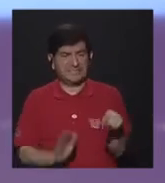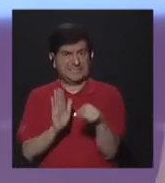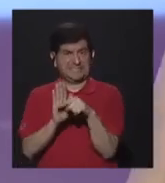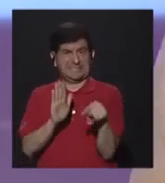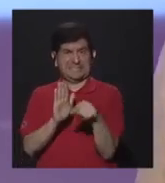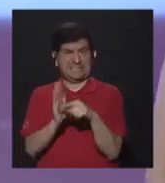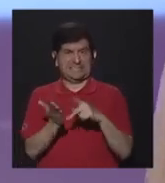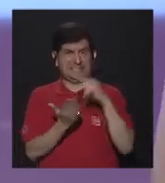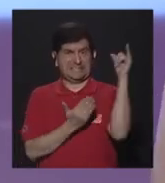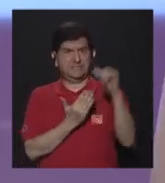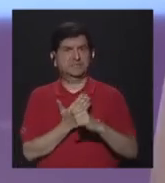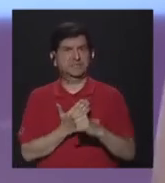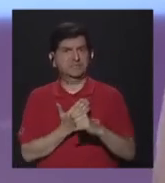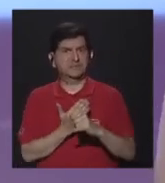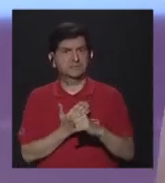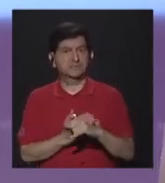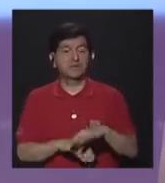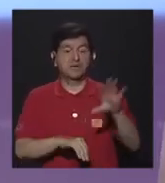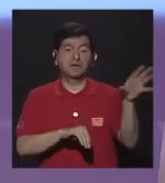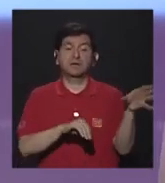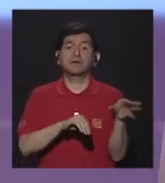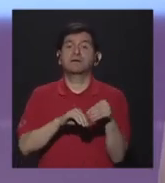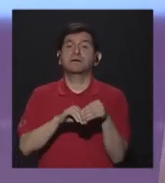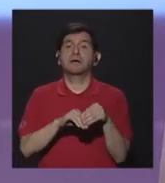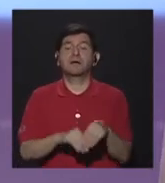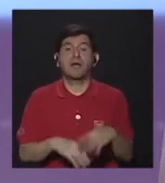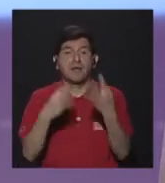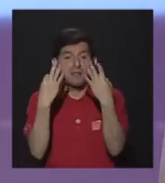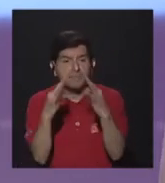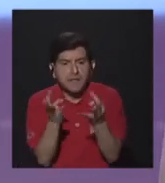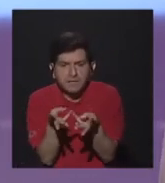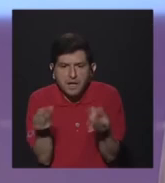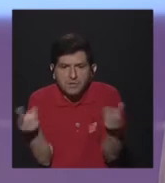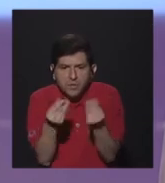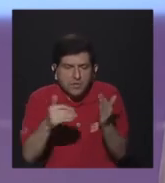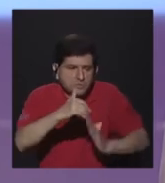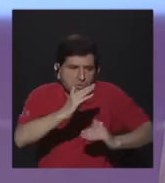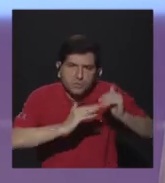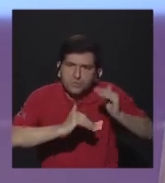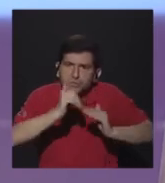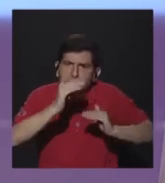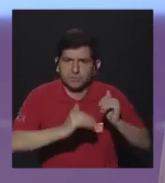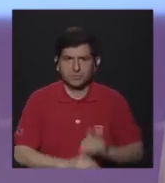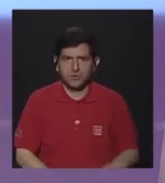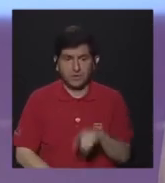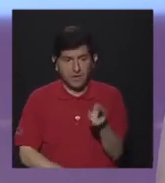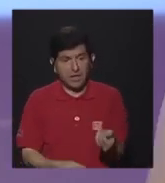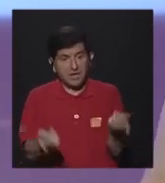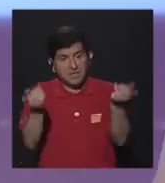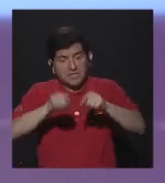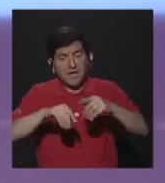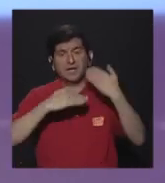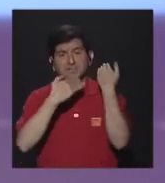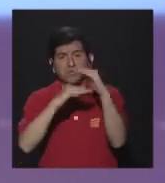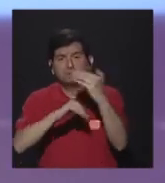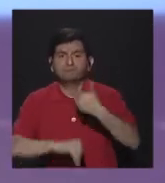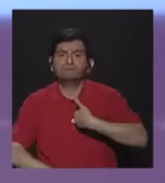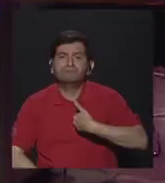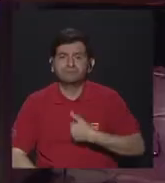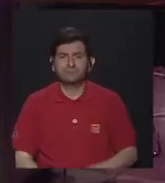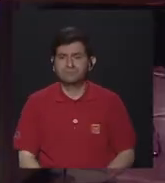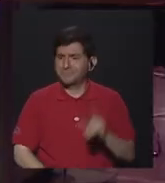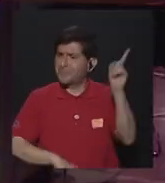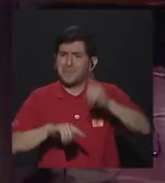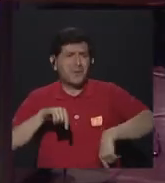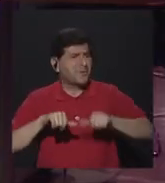a un proyecto y además buscando las soluciones constructivas que esa limitación impone o sea nosotros